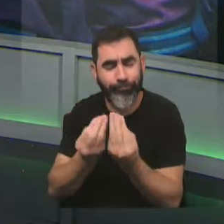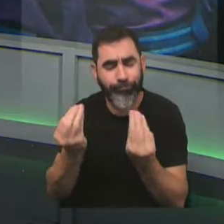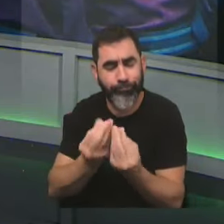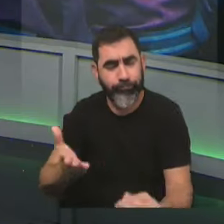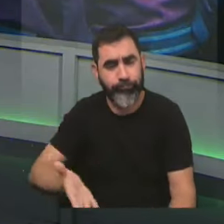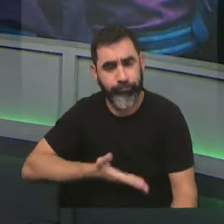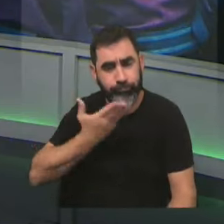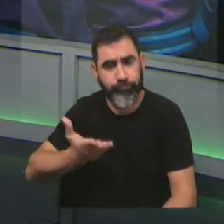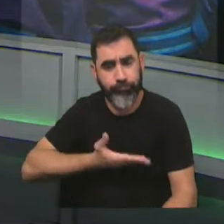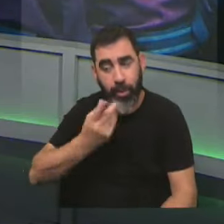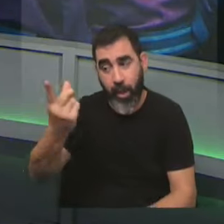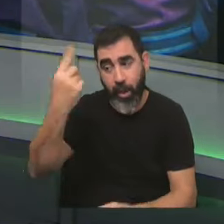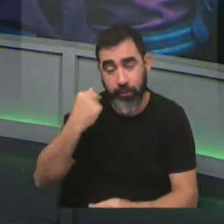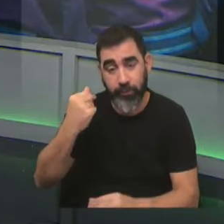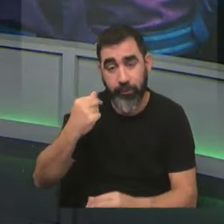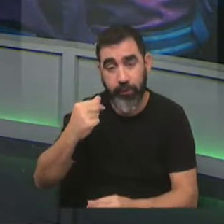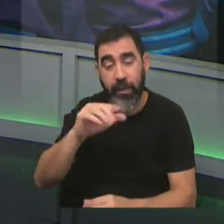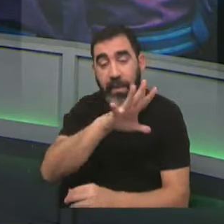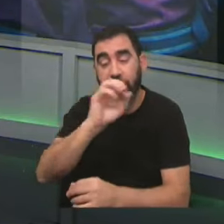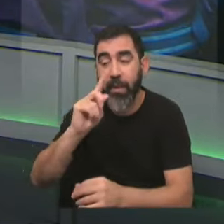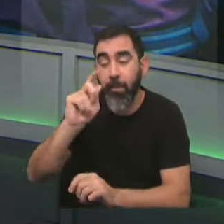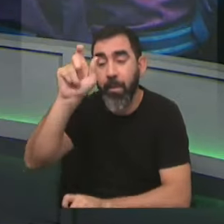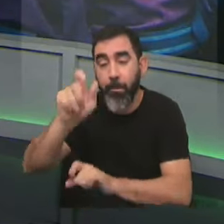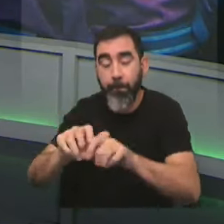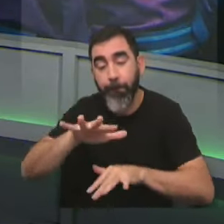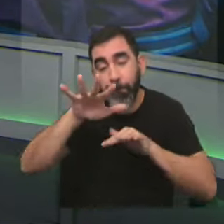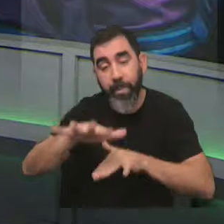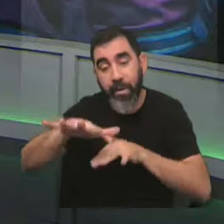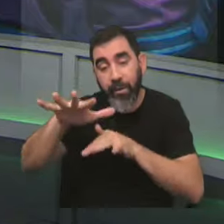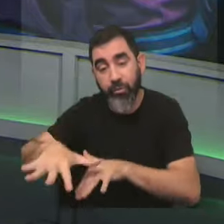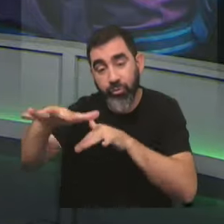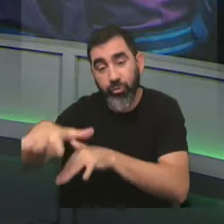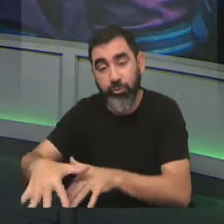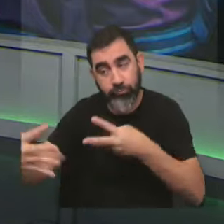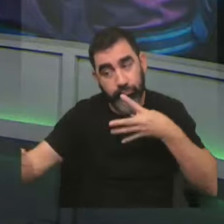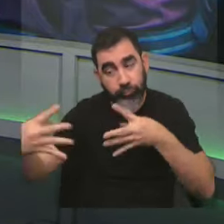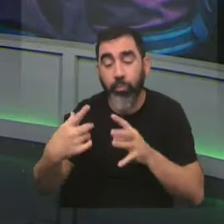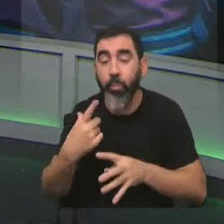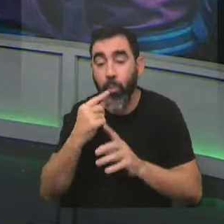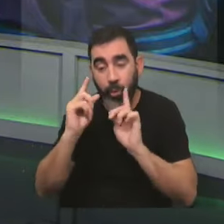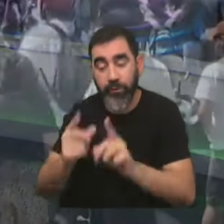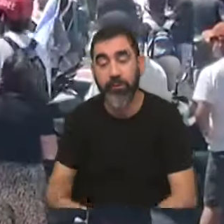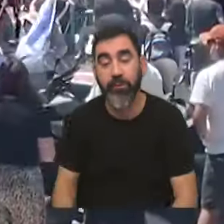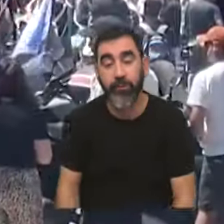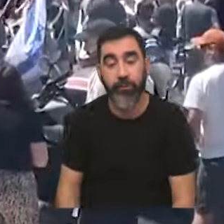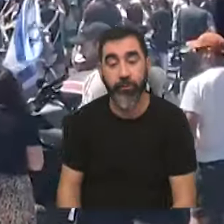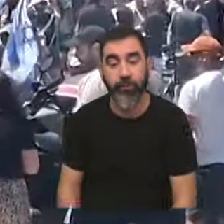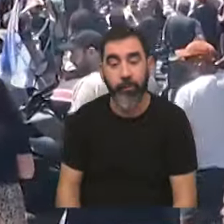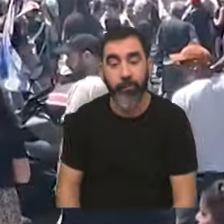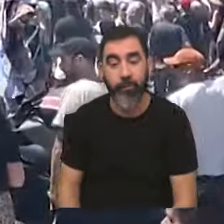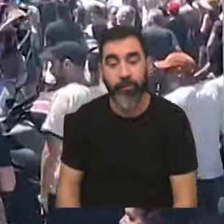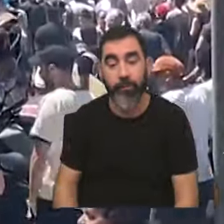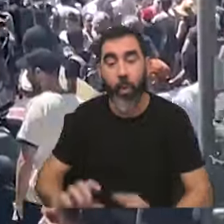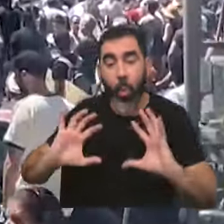manifestaciones de ayer que convocaron a 500,000 personas y donde se produjeron enfrentamientos con la policía la